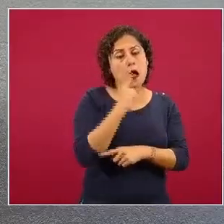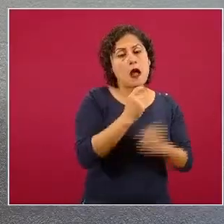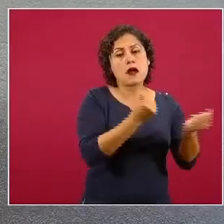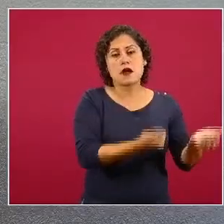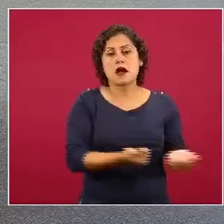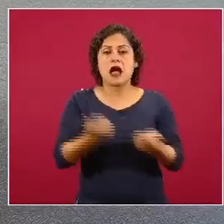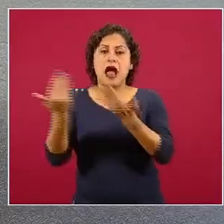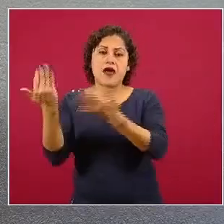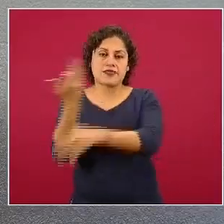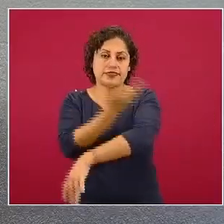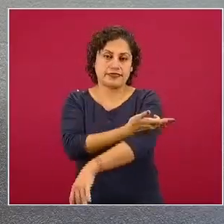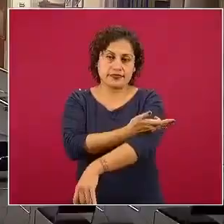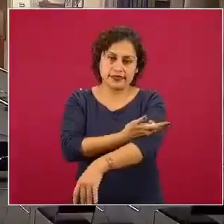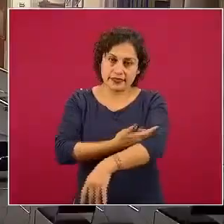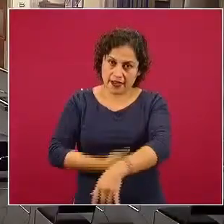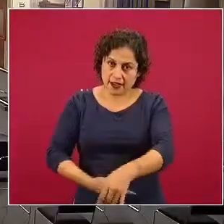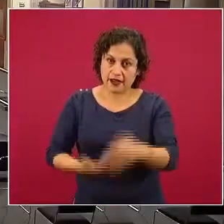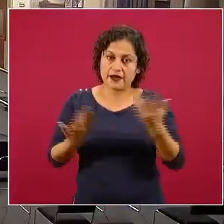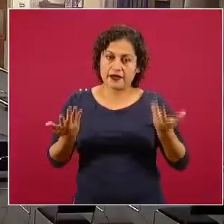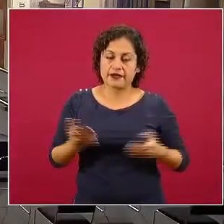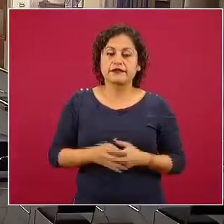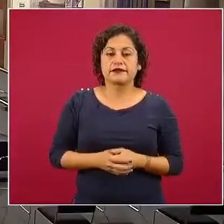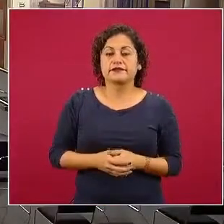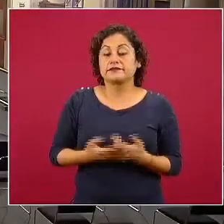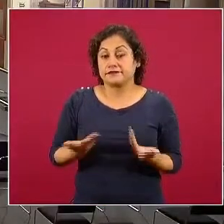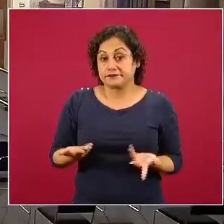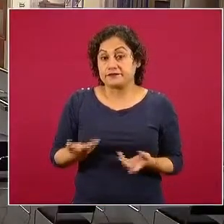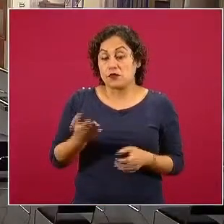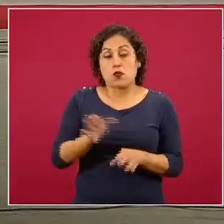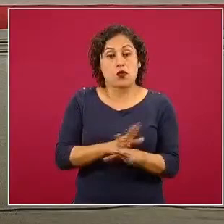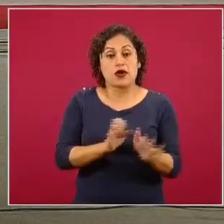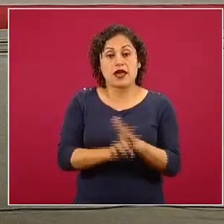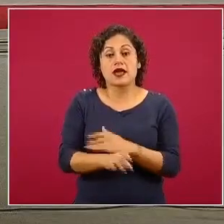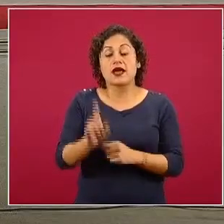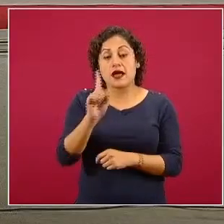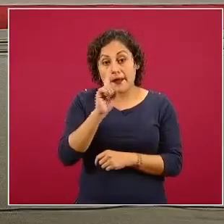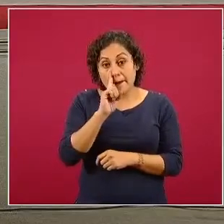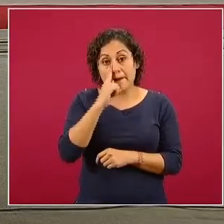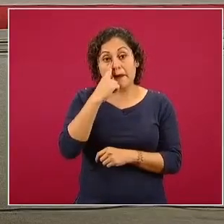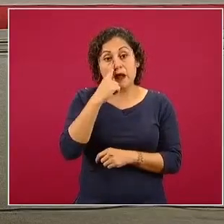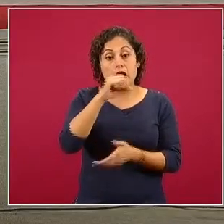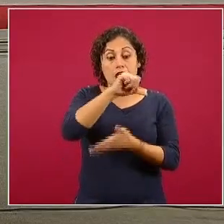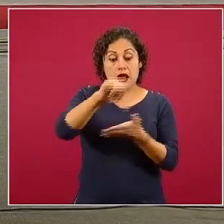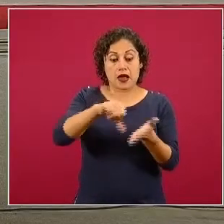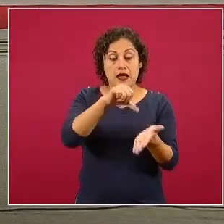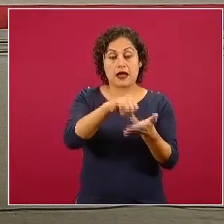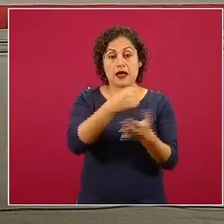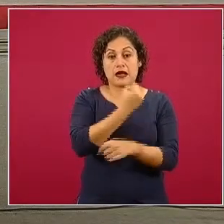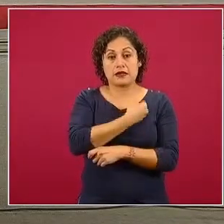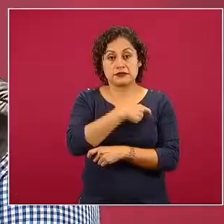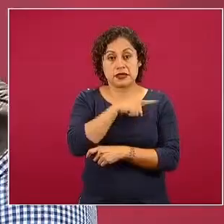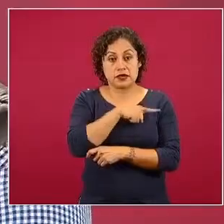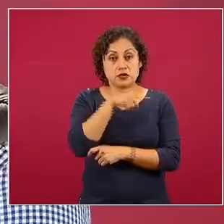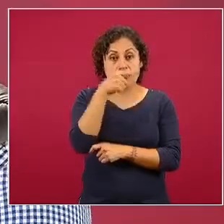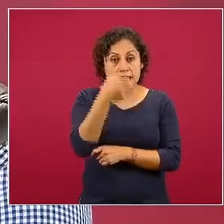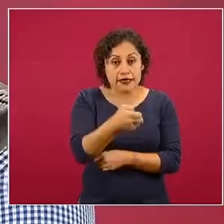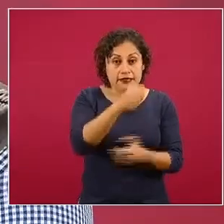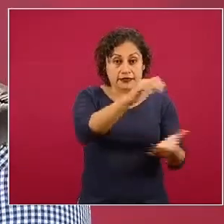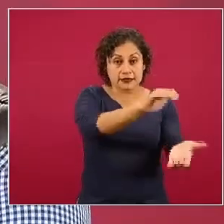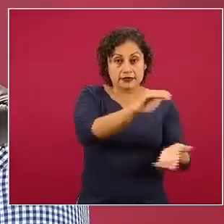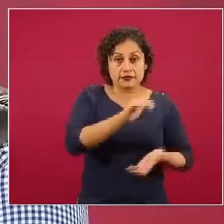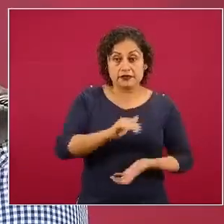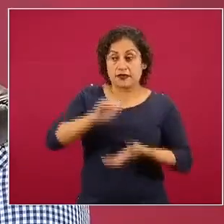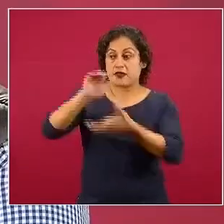tomada en una unidad de salud y dependiendo de dónde esté esta unidad de salud, esa muestra debe de viajar hasta